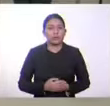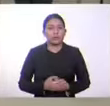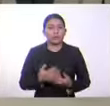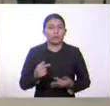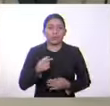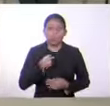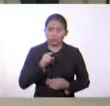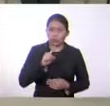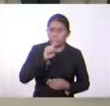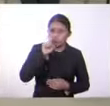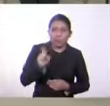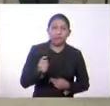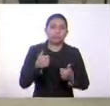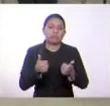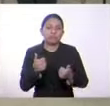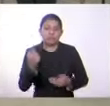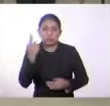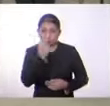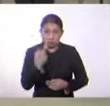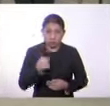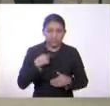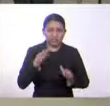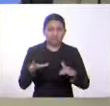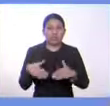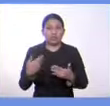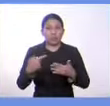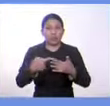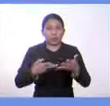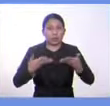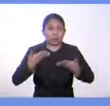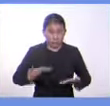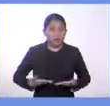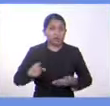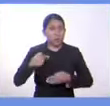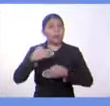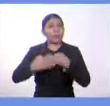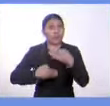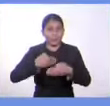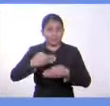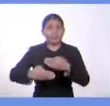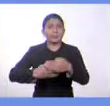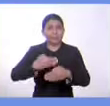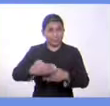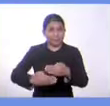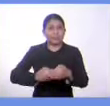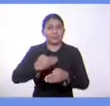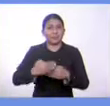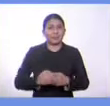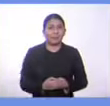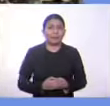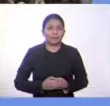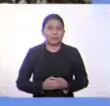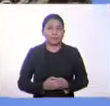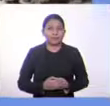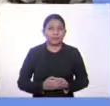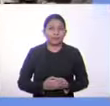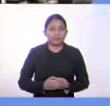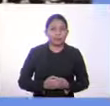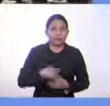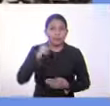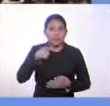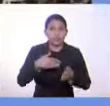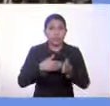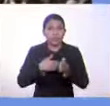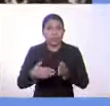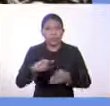permite entender que los derechos humanos son todo un proceso. Y fíjense ustedes, nada como el movimiento